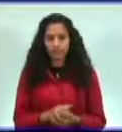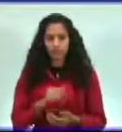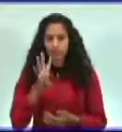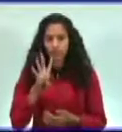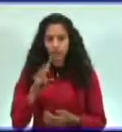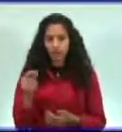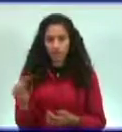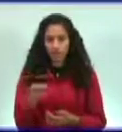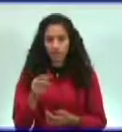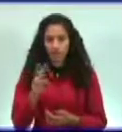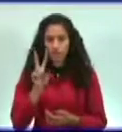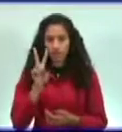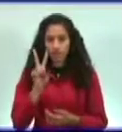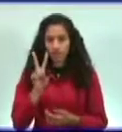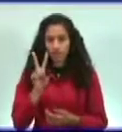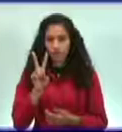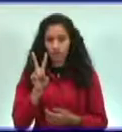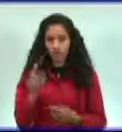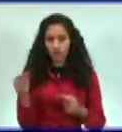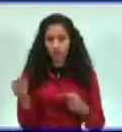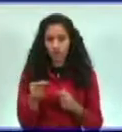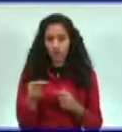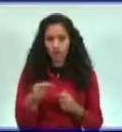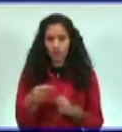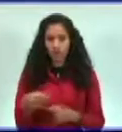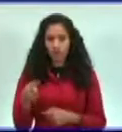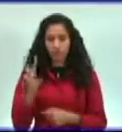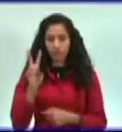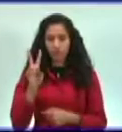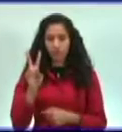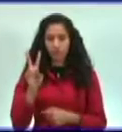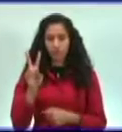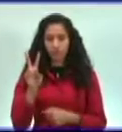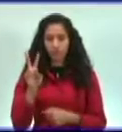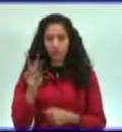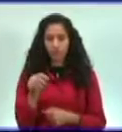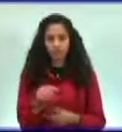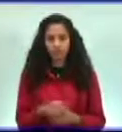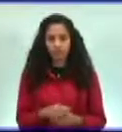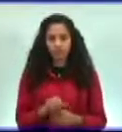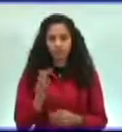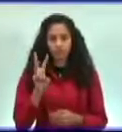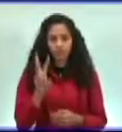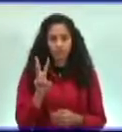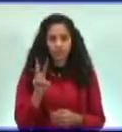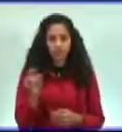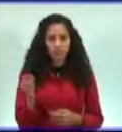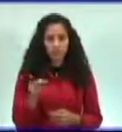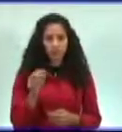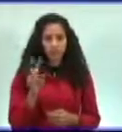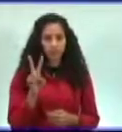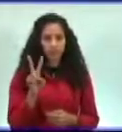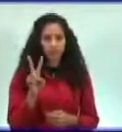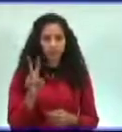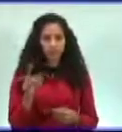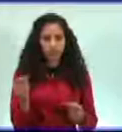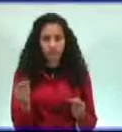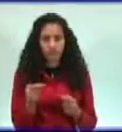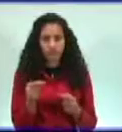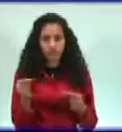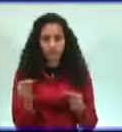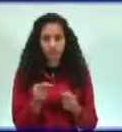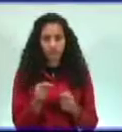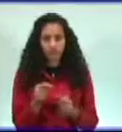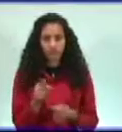4 menos 2 es igual a 2. 3 menos 2